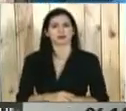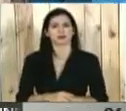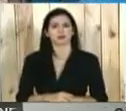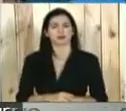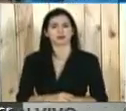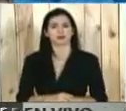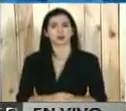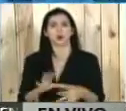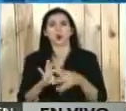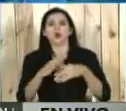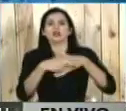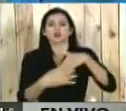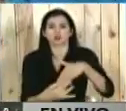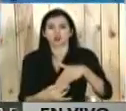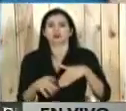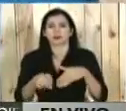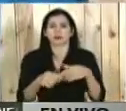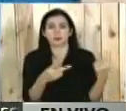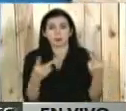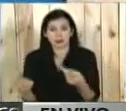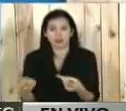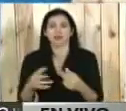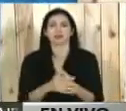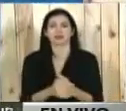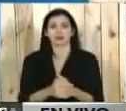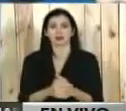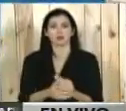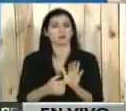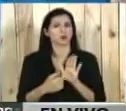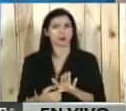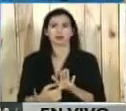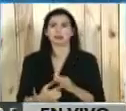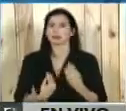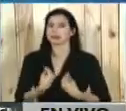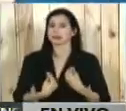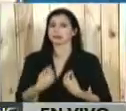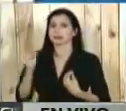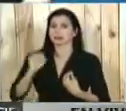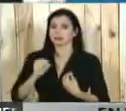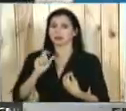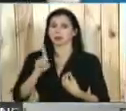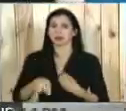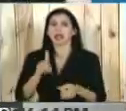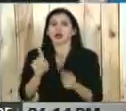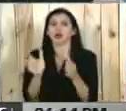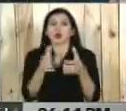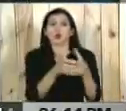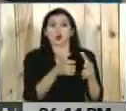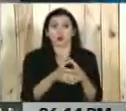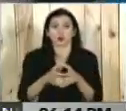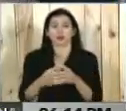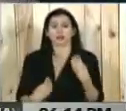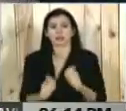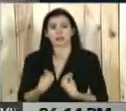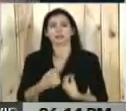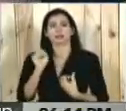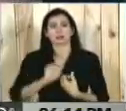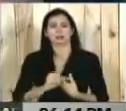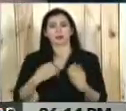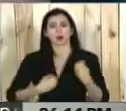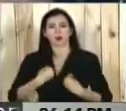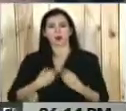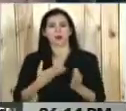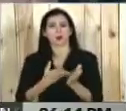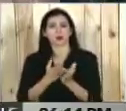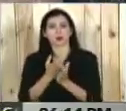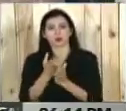la UNASUR, una demostración de esa preocupación también que algunos sectores manifiestan para